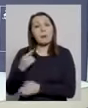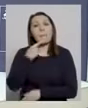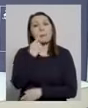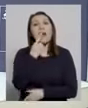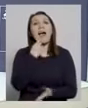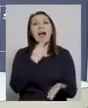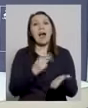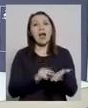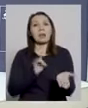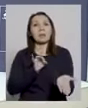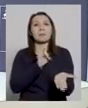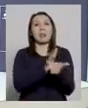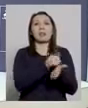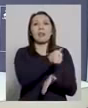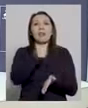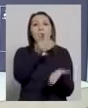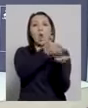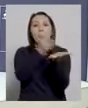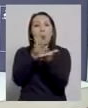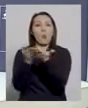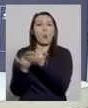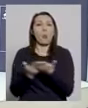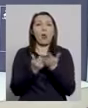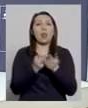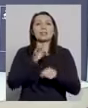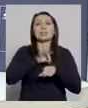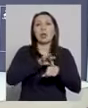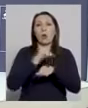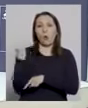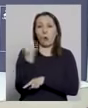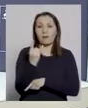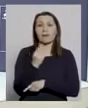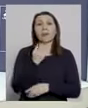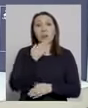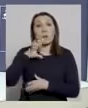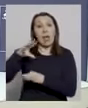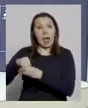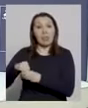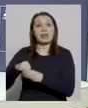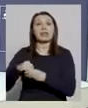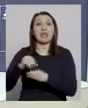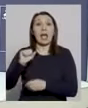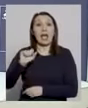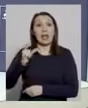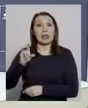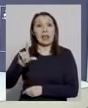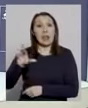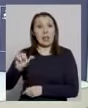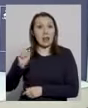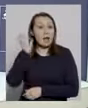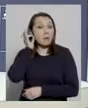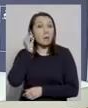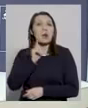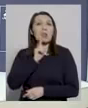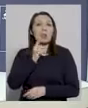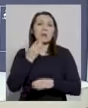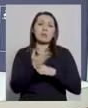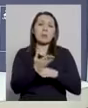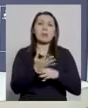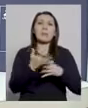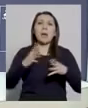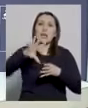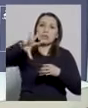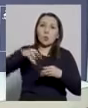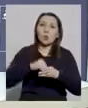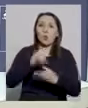carta que enviaron los directores de escuelas de salud universitarias, incluida Jimena Aguilera, que ahora está en el panel, en donde piden mecanismos más